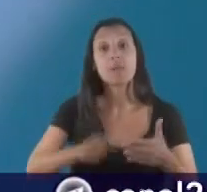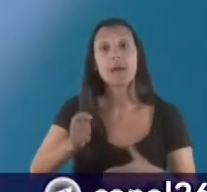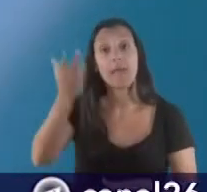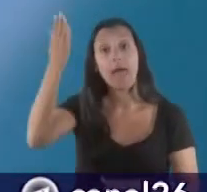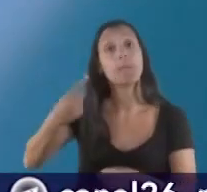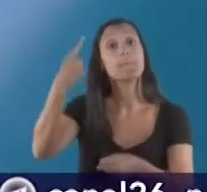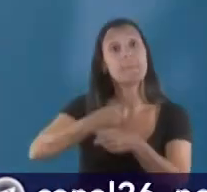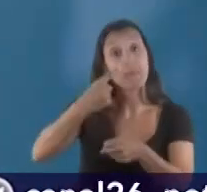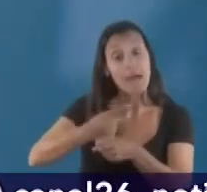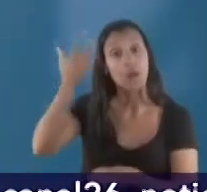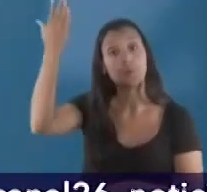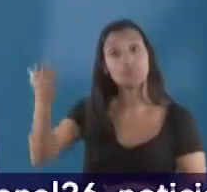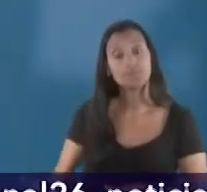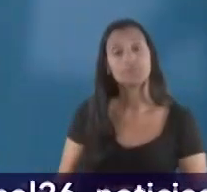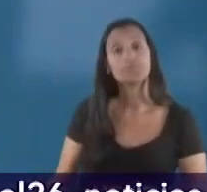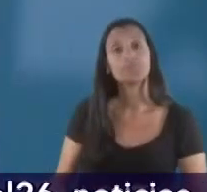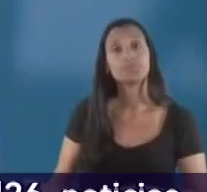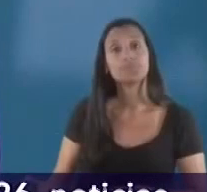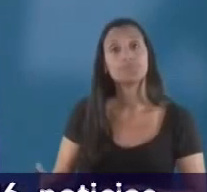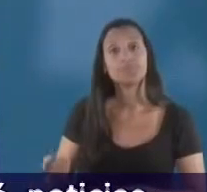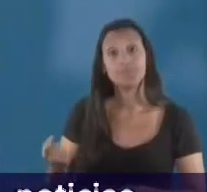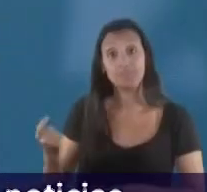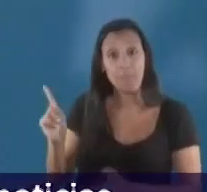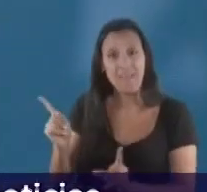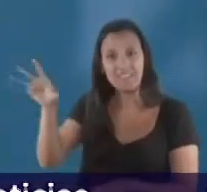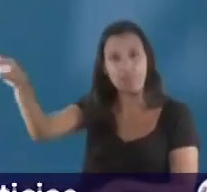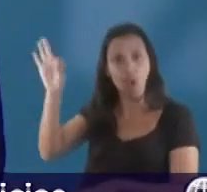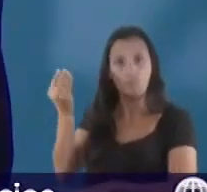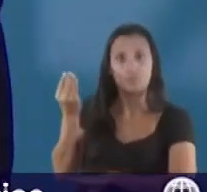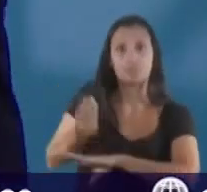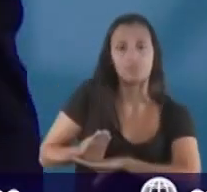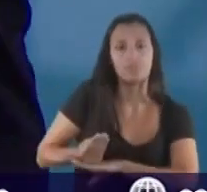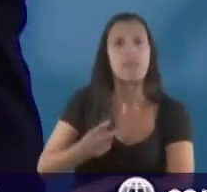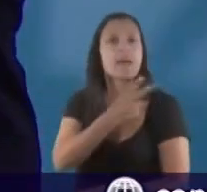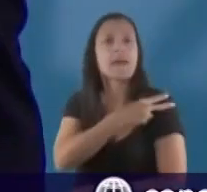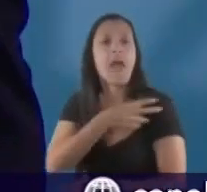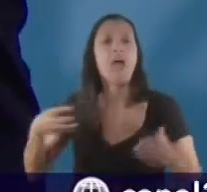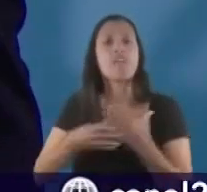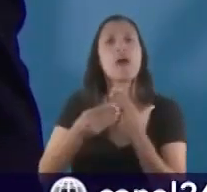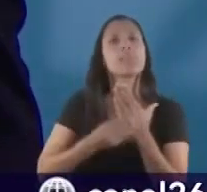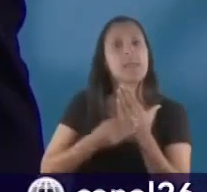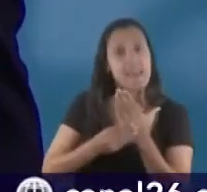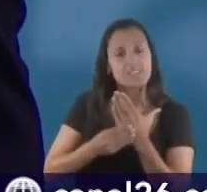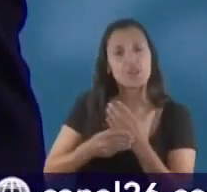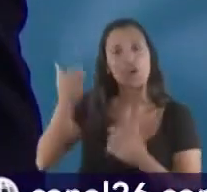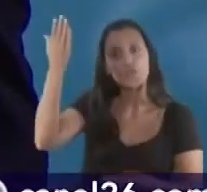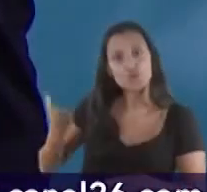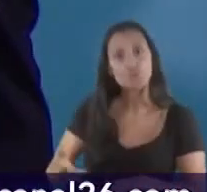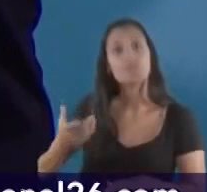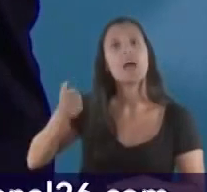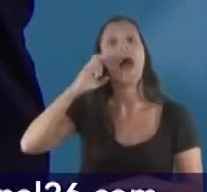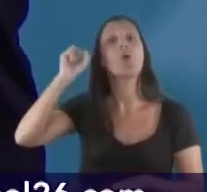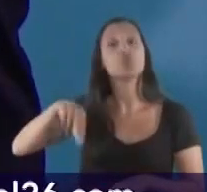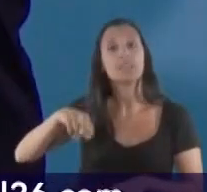en primer lugar, el recientemente designado jefe de gabinete de ministros,